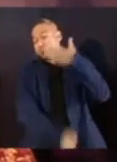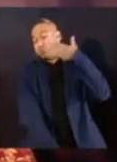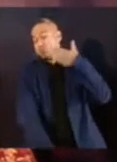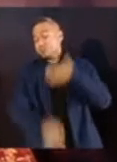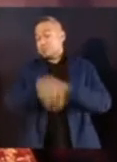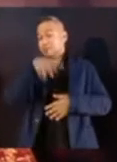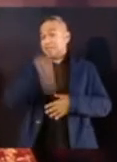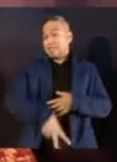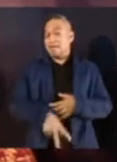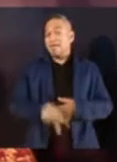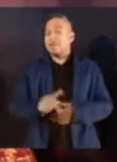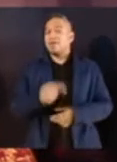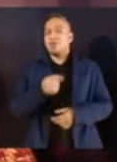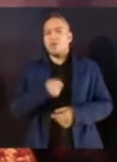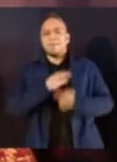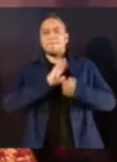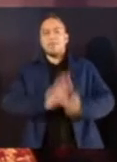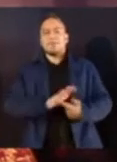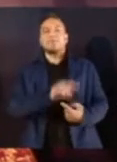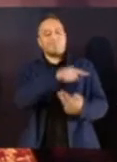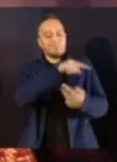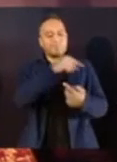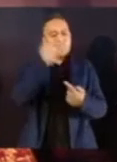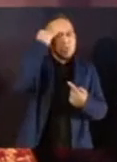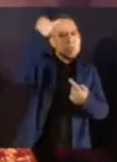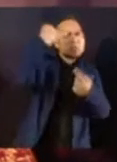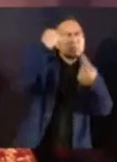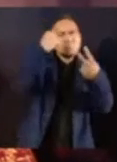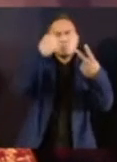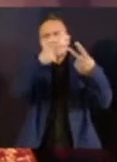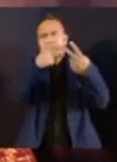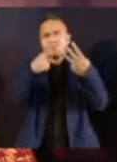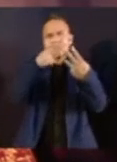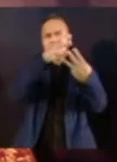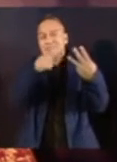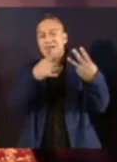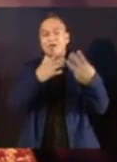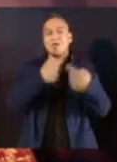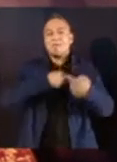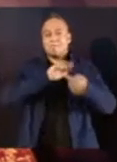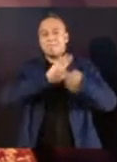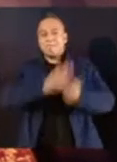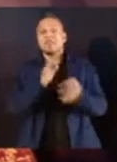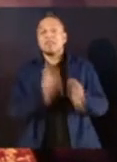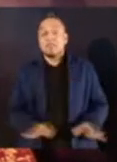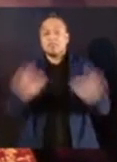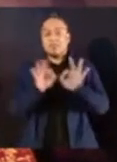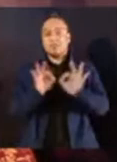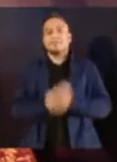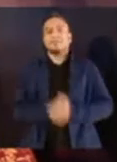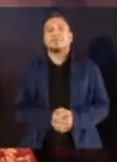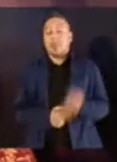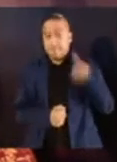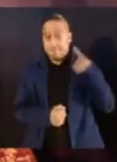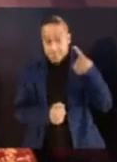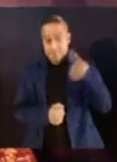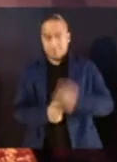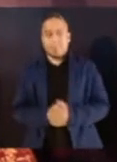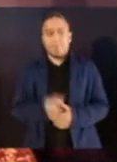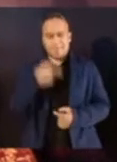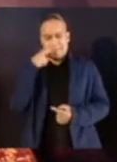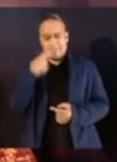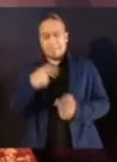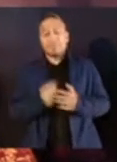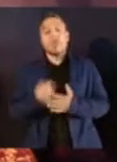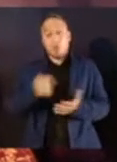señalar 2 o 3 aspectos que me parecen importantes. En efecto, yo creo que, como usted